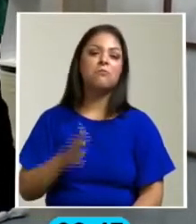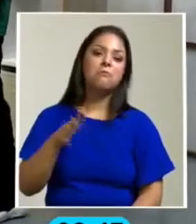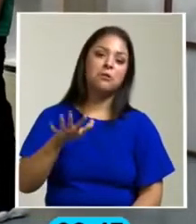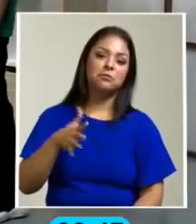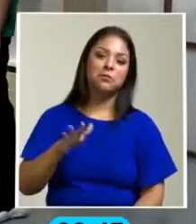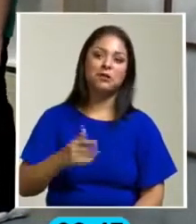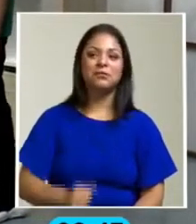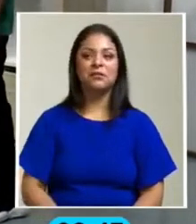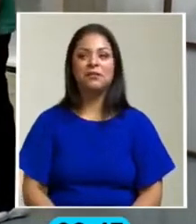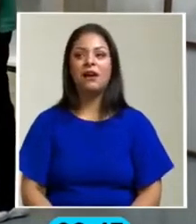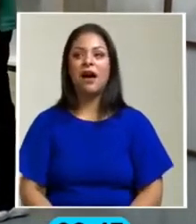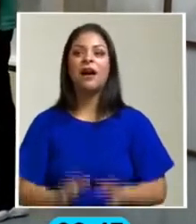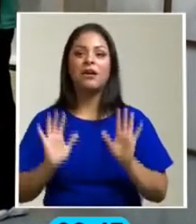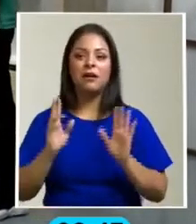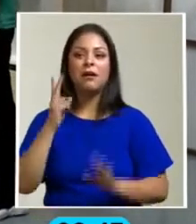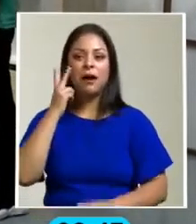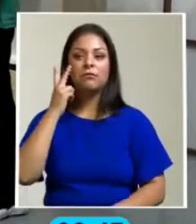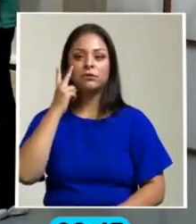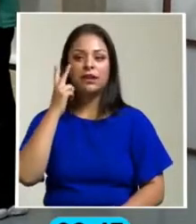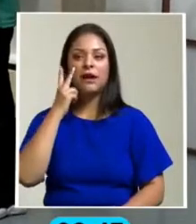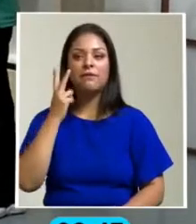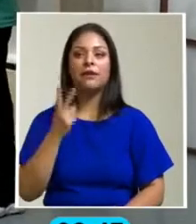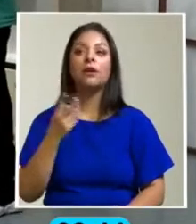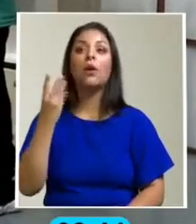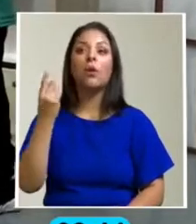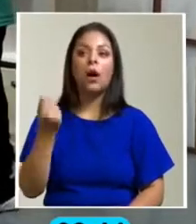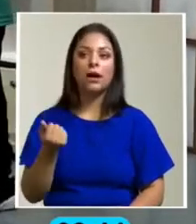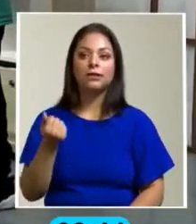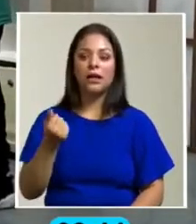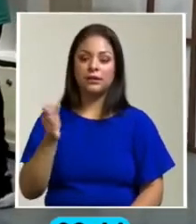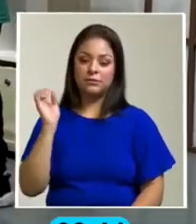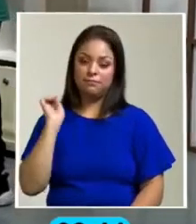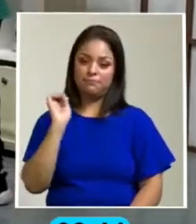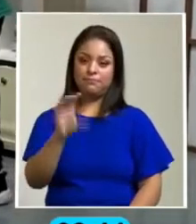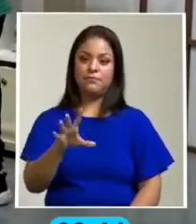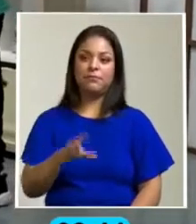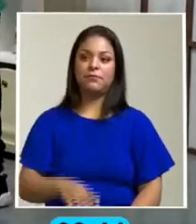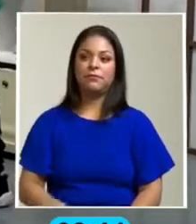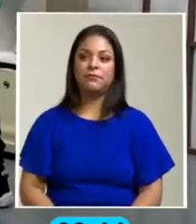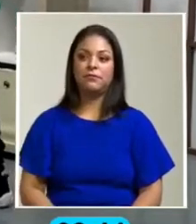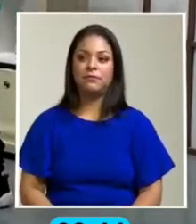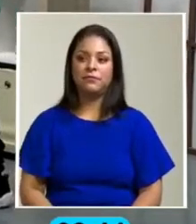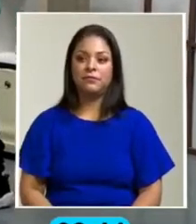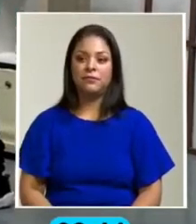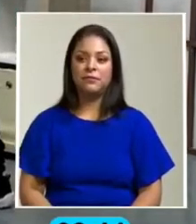bueno, vamos a ver entonces. Lanza, vamos a ver Ángel. ¿Cuántos bolos puedes botar? ¿Listo, puedes. Ángel? Vamos.